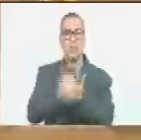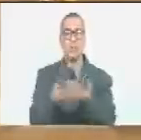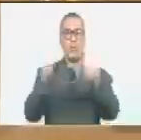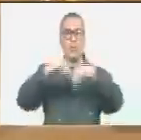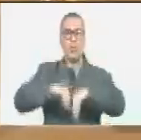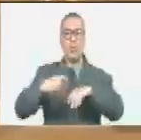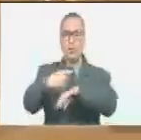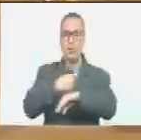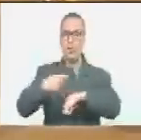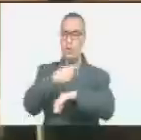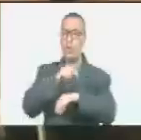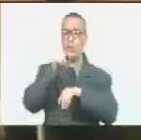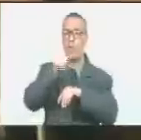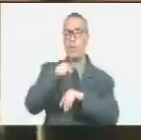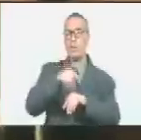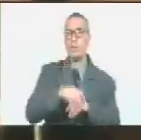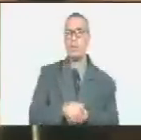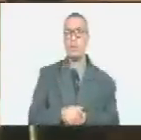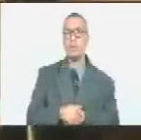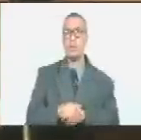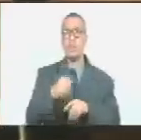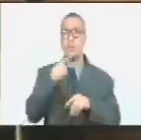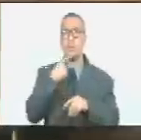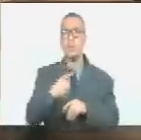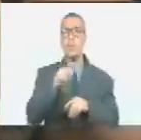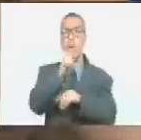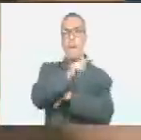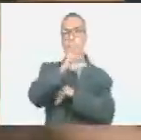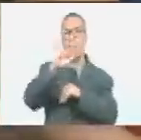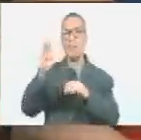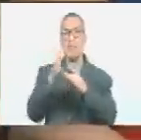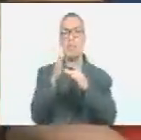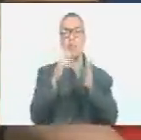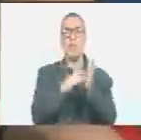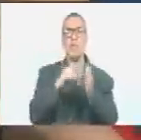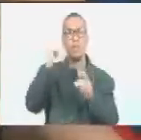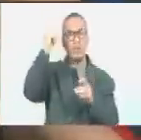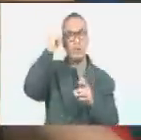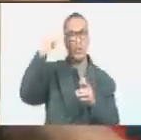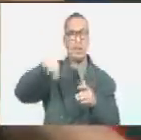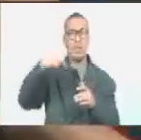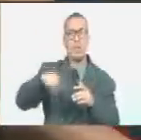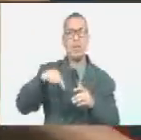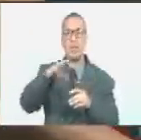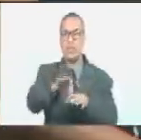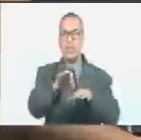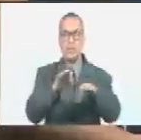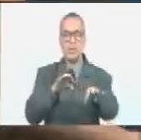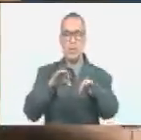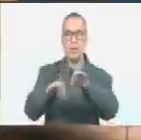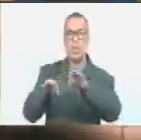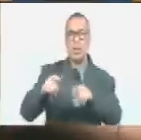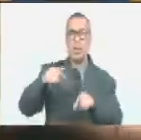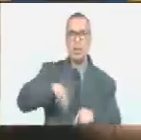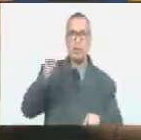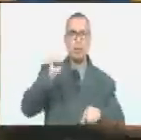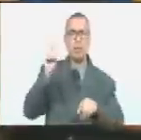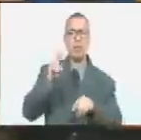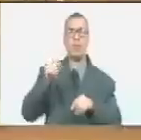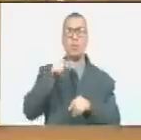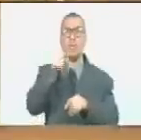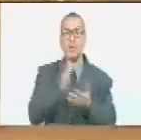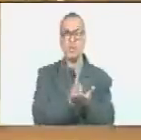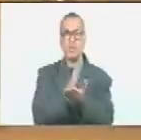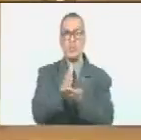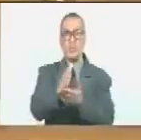acuerdo busca precisamente eso, declarar el 25 de abril como Día Nacional del Ajedrez en Venezuela, para